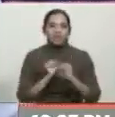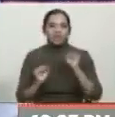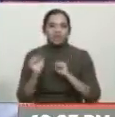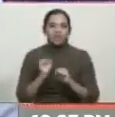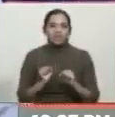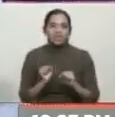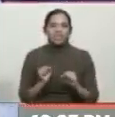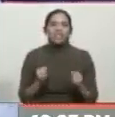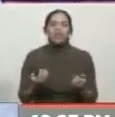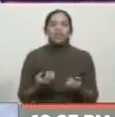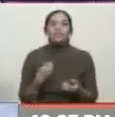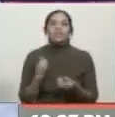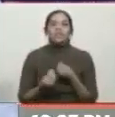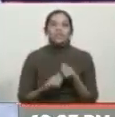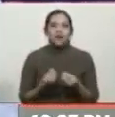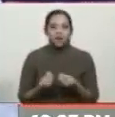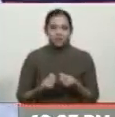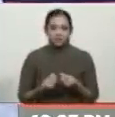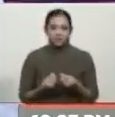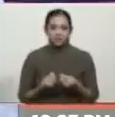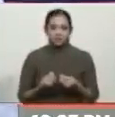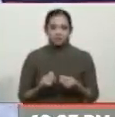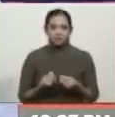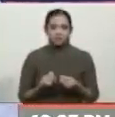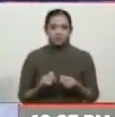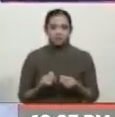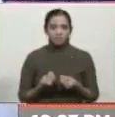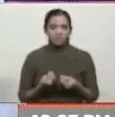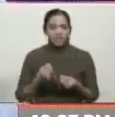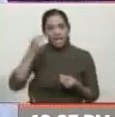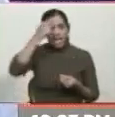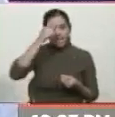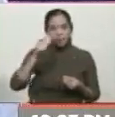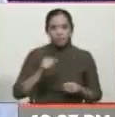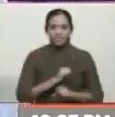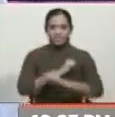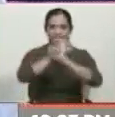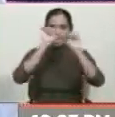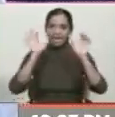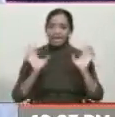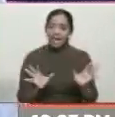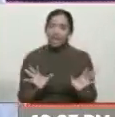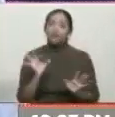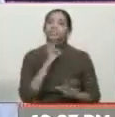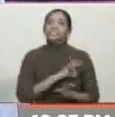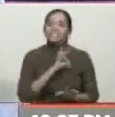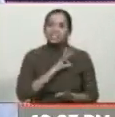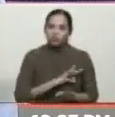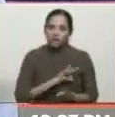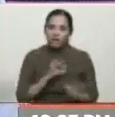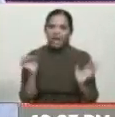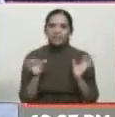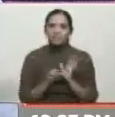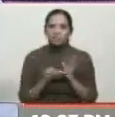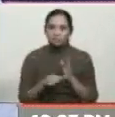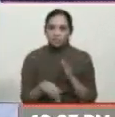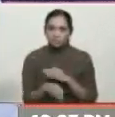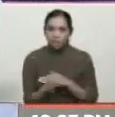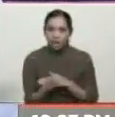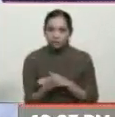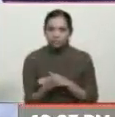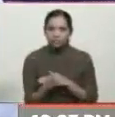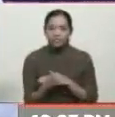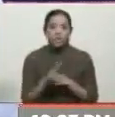lo que vamos a salir. El pueblo está claro, señoras y señores, hacia dónde va esto. No